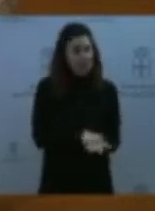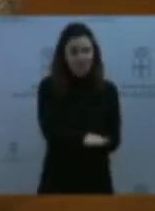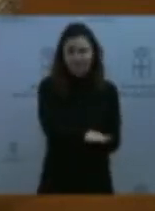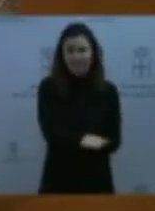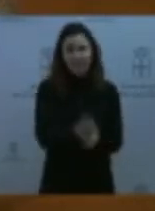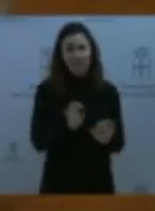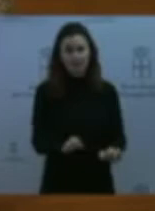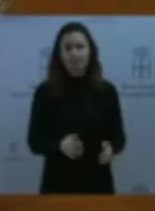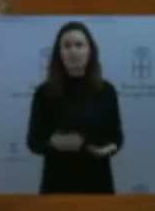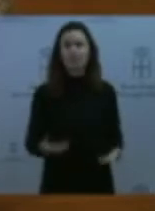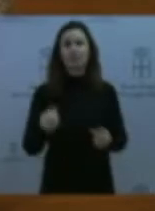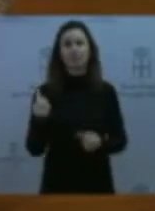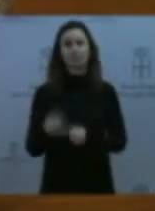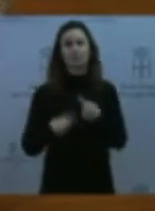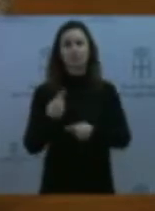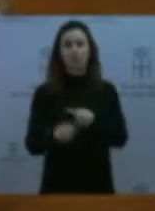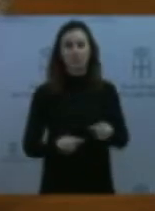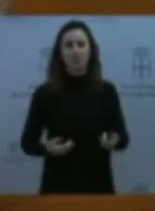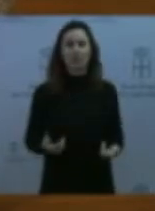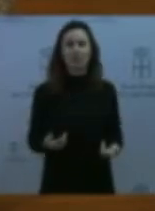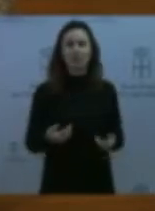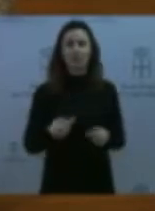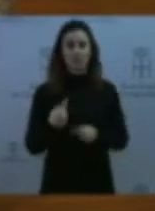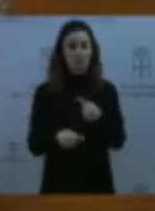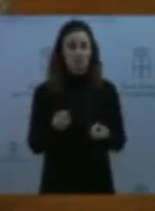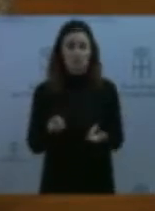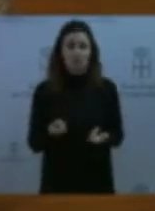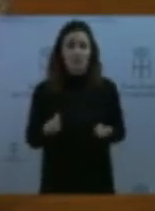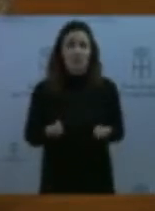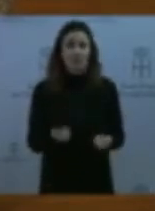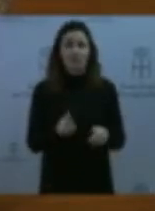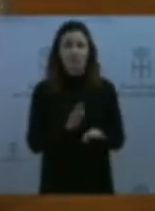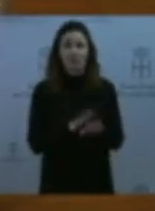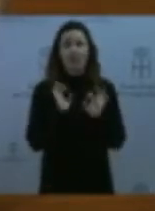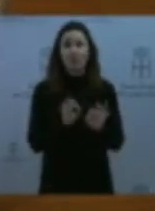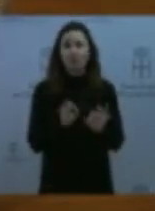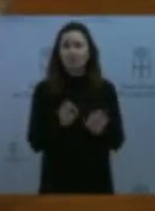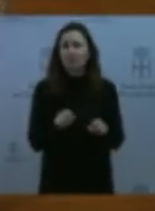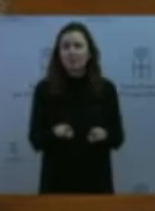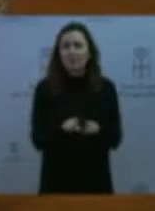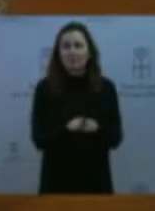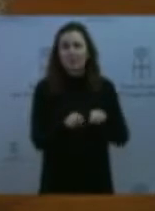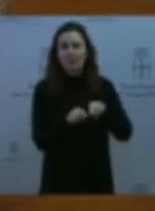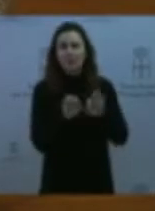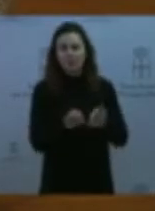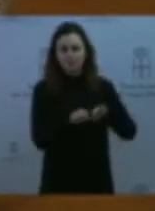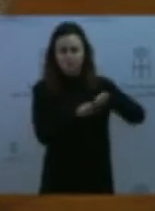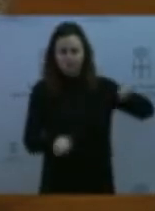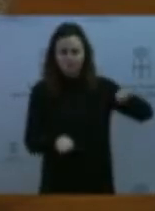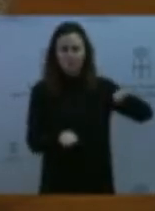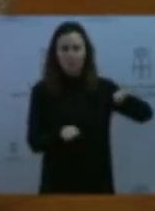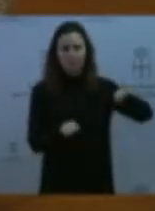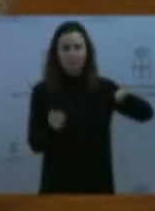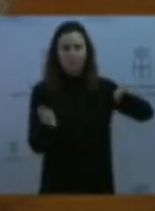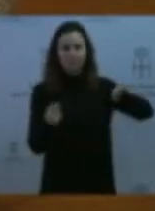sobre el consecuente gasto en reparación de taludes y, en general, en la reposición de infraestructuras, de bienes públicos y